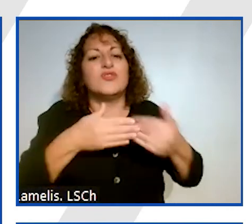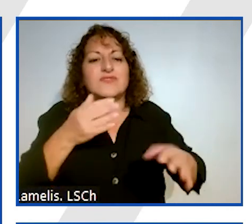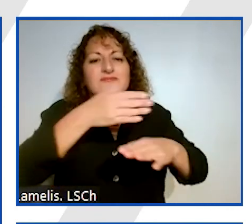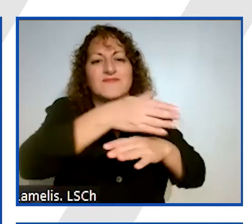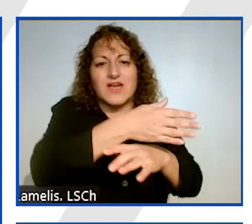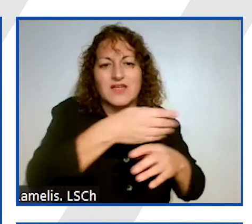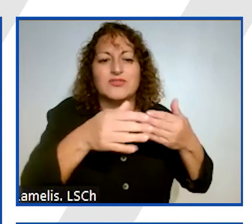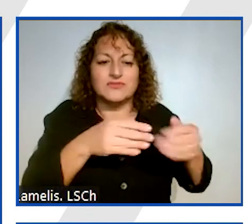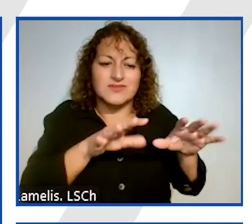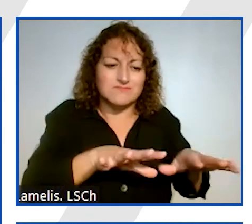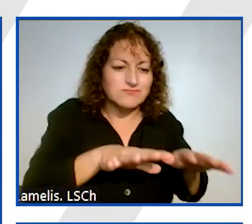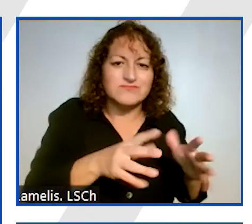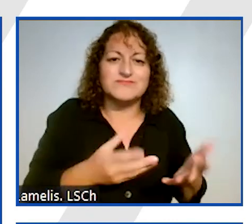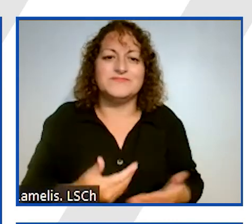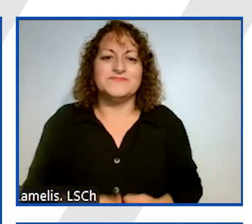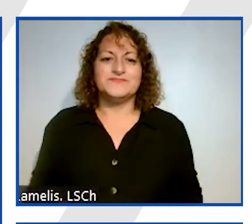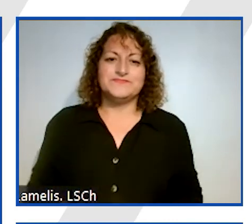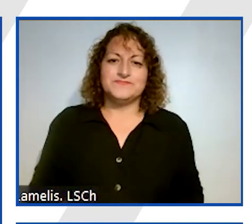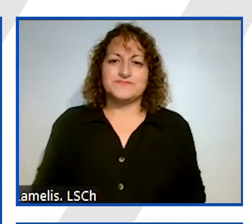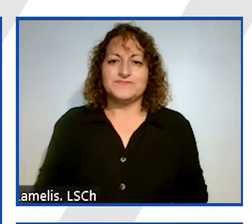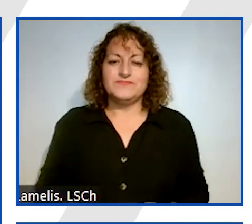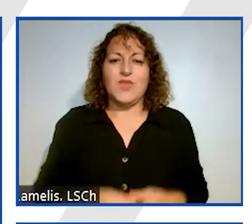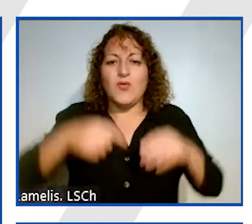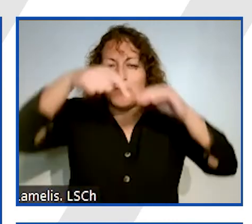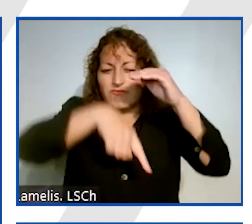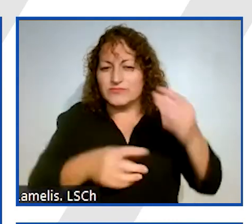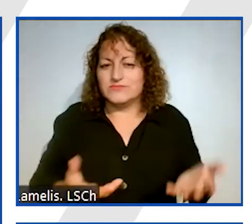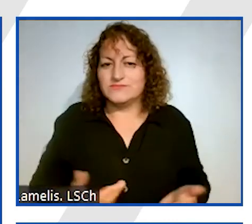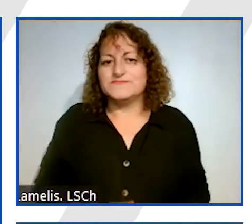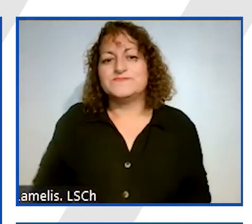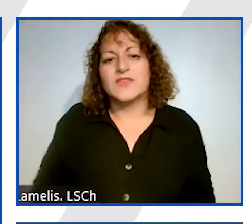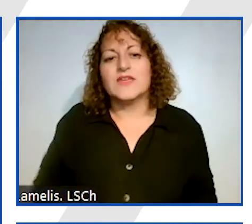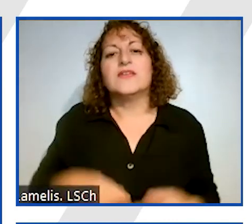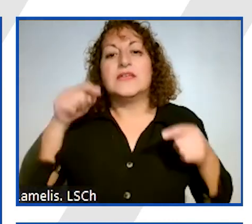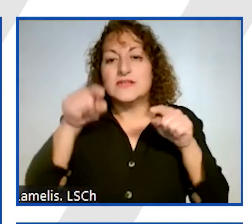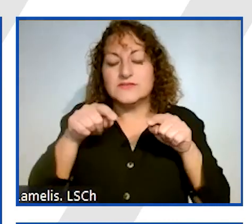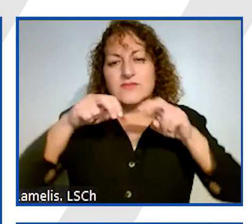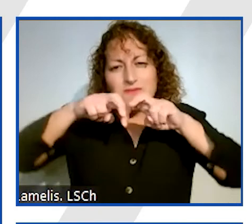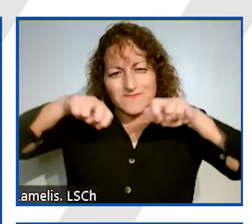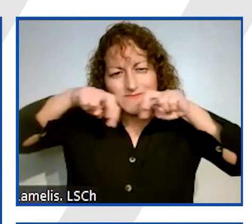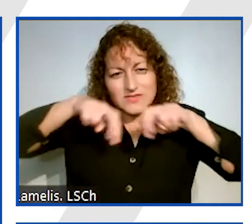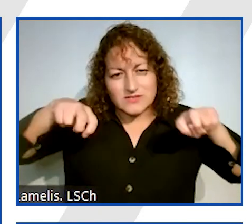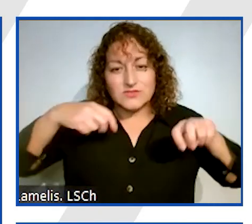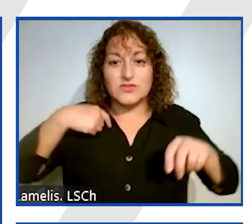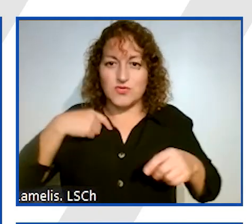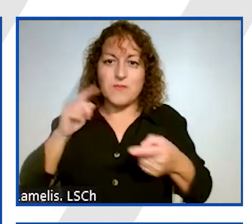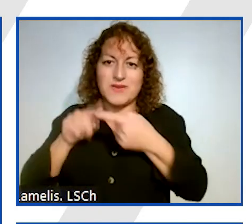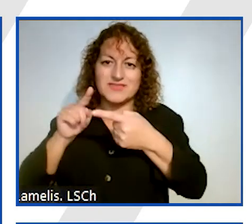una población y vamos a saber, por ejemplo, esta es una investigación que pude participar en